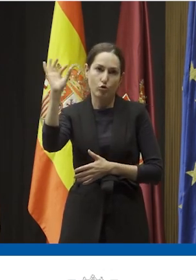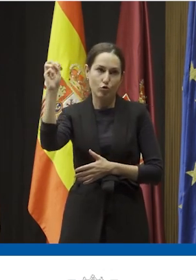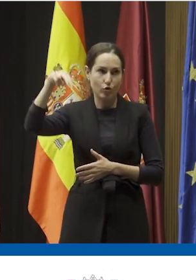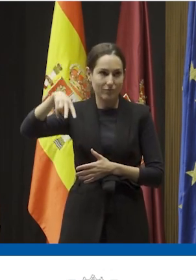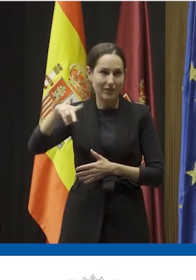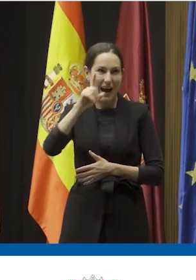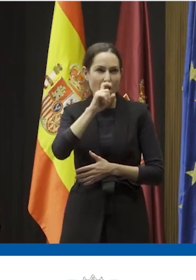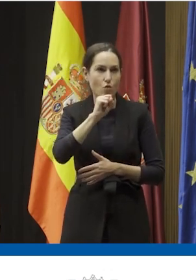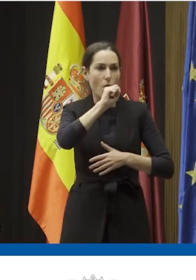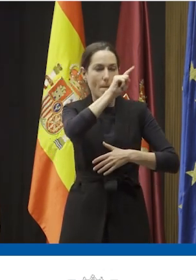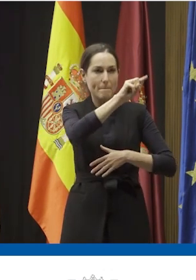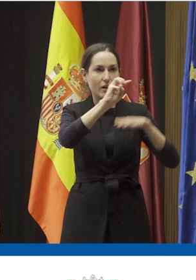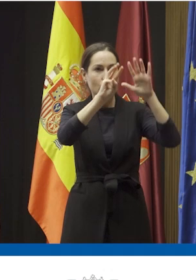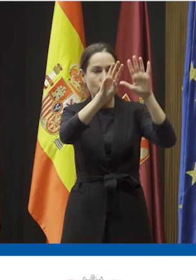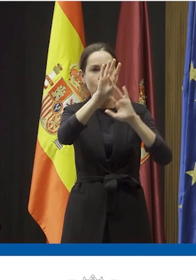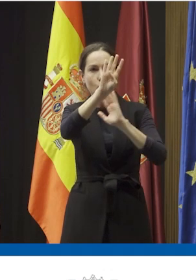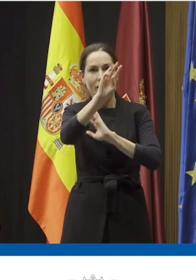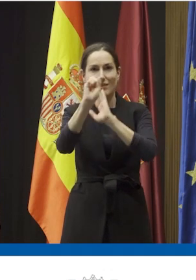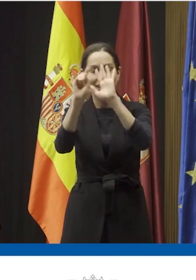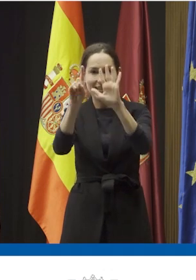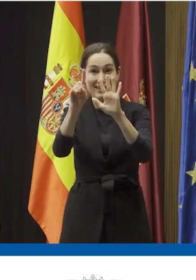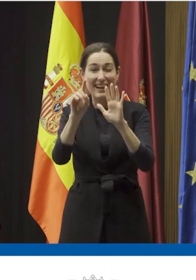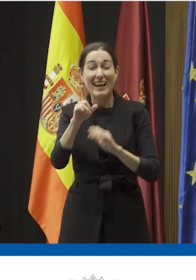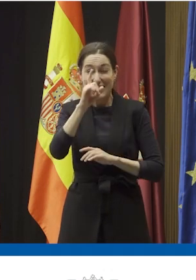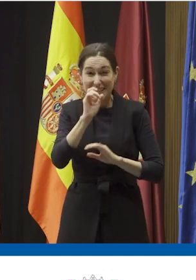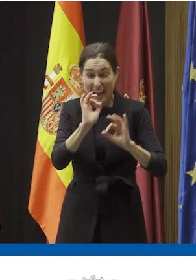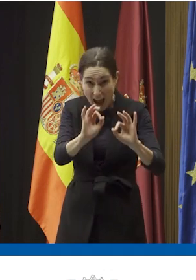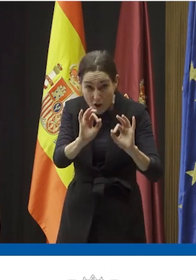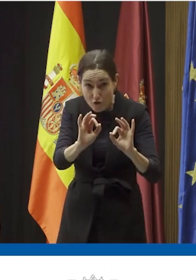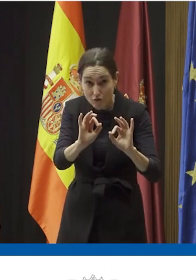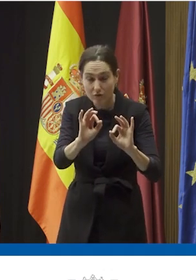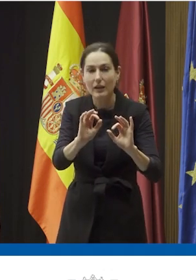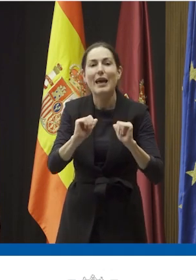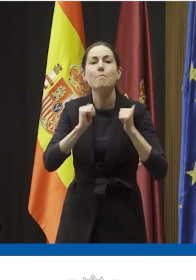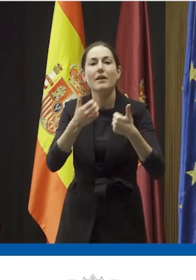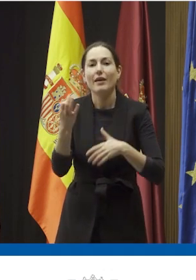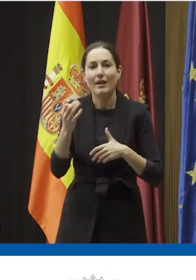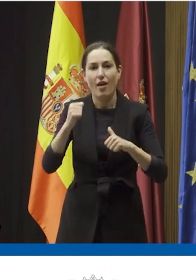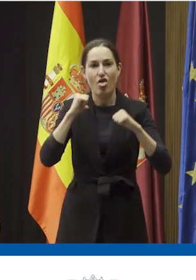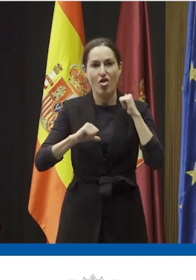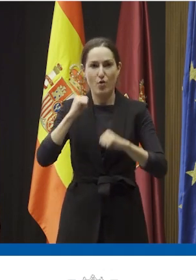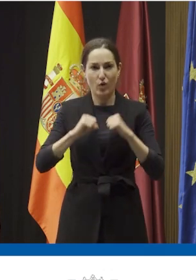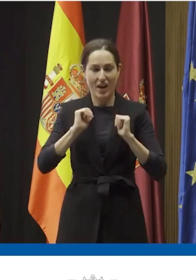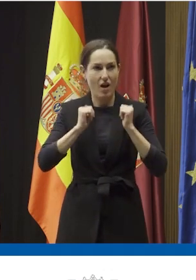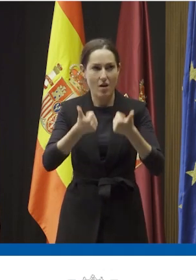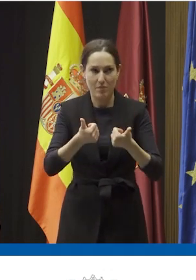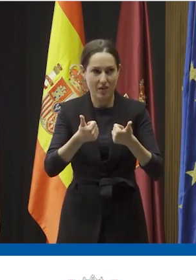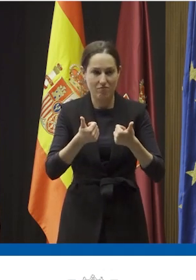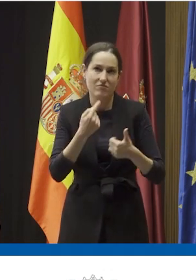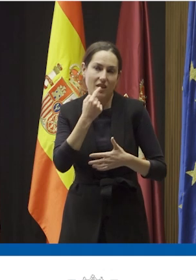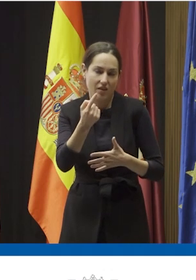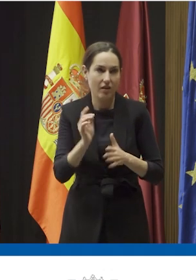año en que la cirugía se pone en marcha. Otro invento, unos años más tarde, estaba a punto de